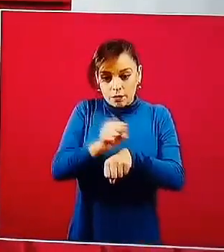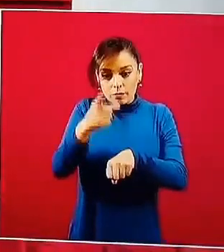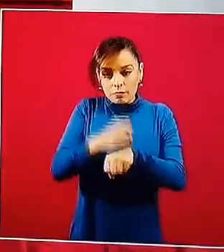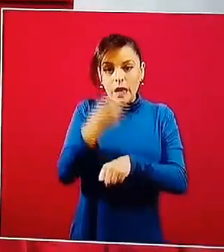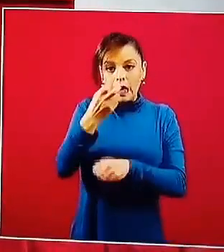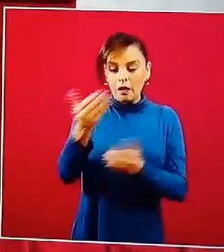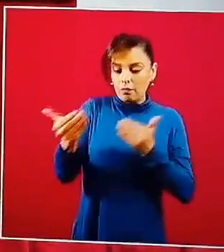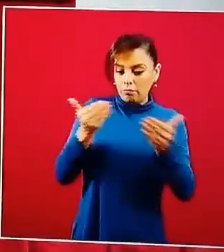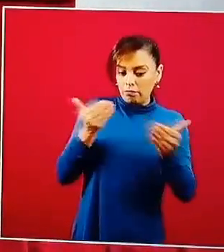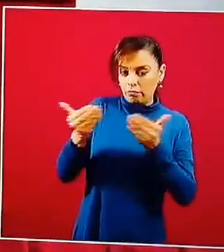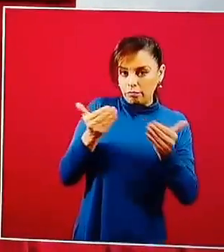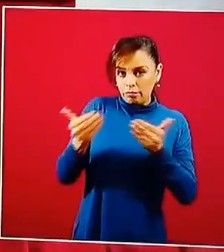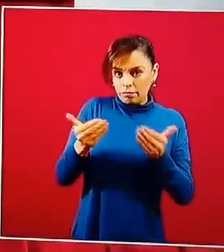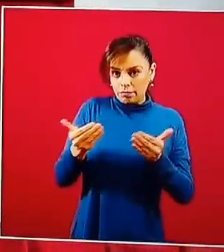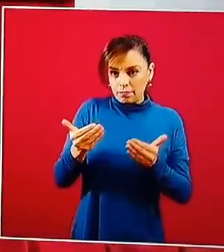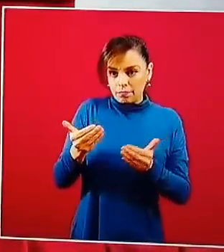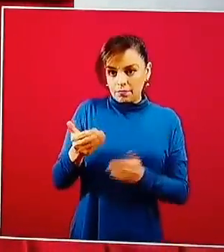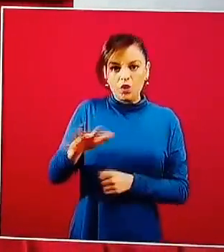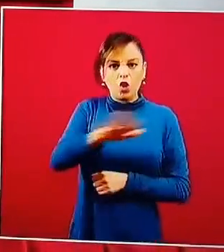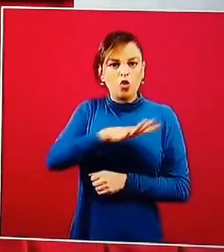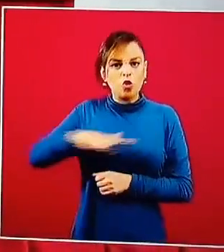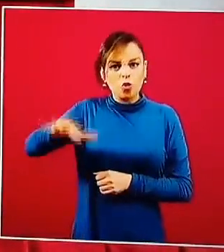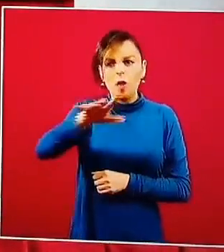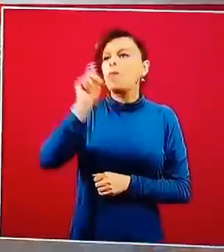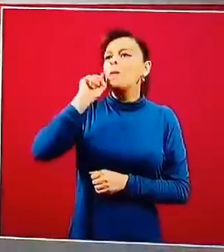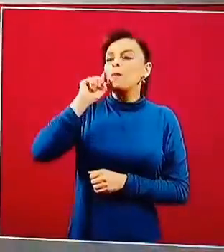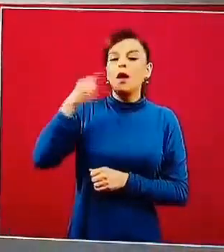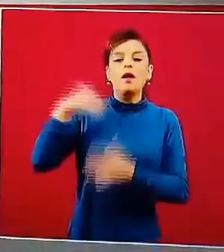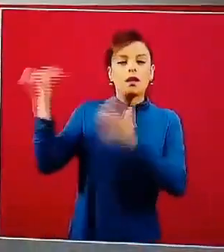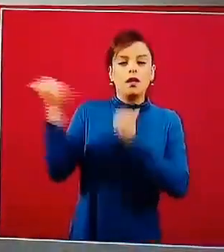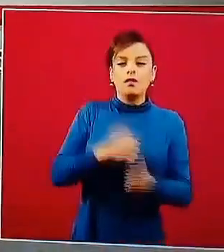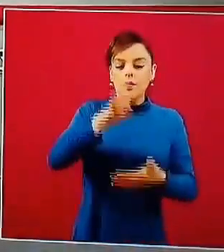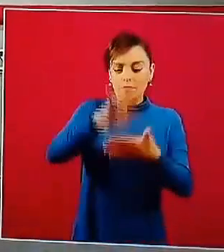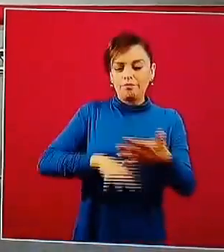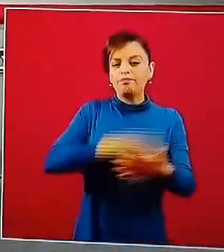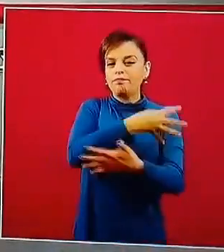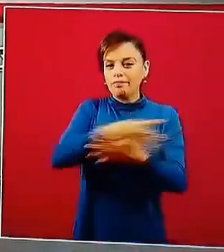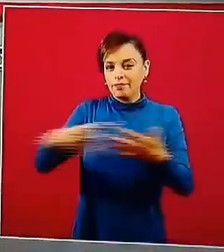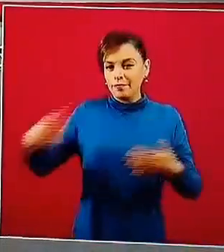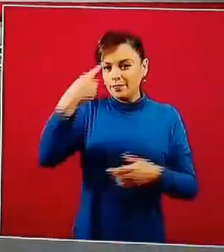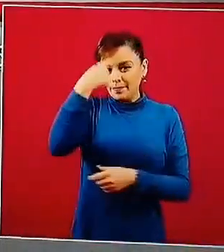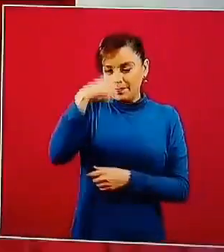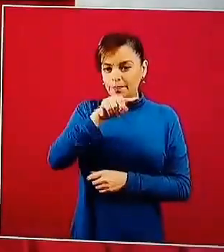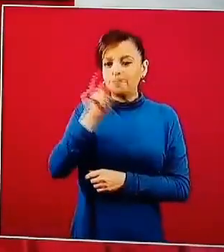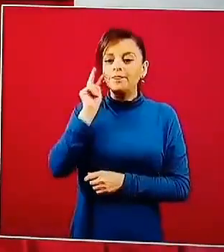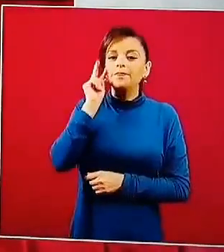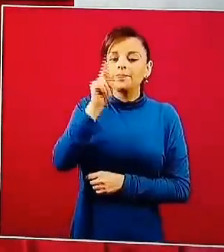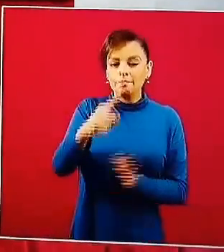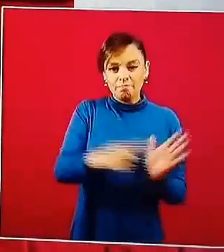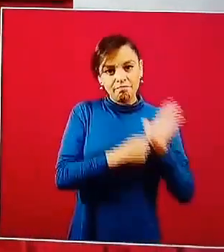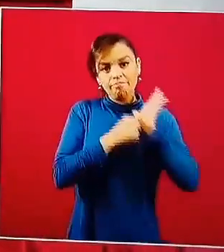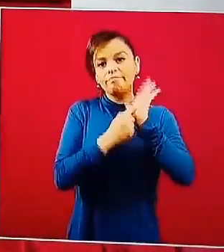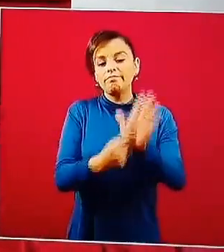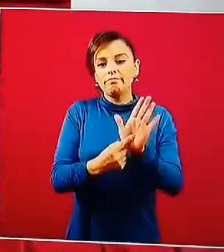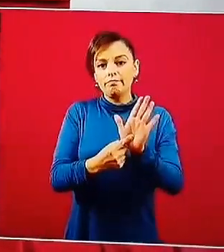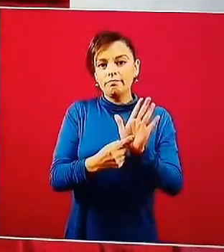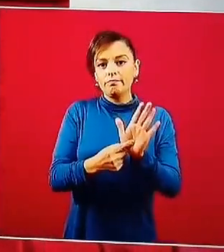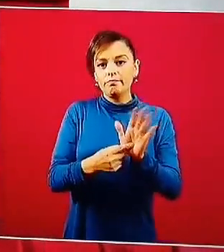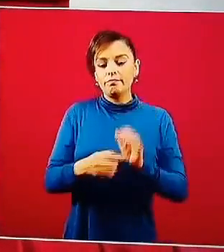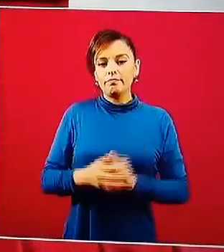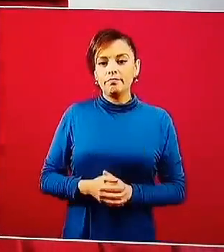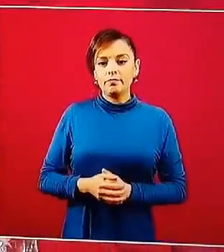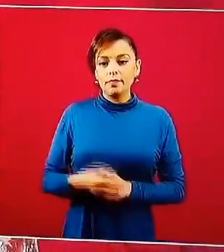Le voy a traer una tablita a usted y a todos mañana domingo, aquí trabajamos también el domingo, donde le voy a mostrar para cada